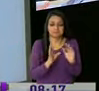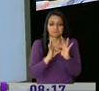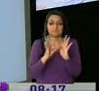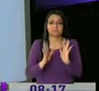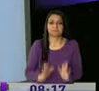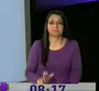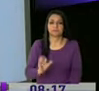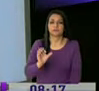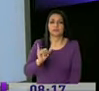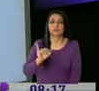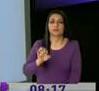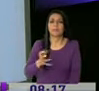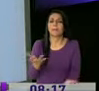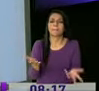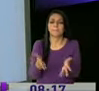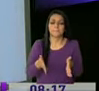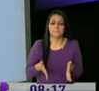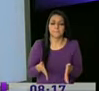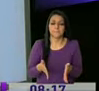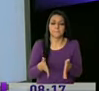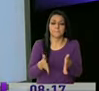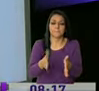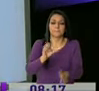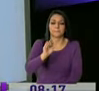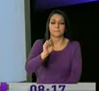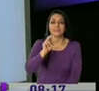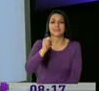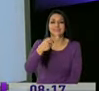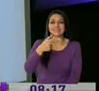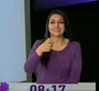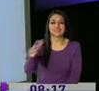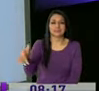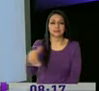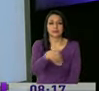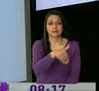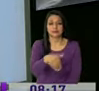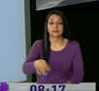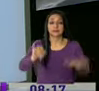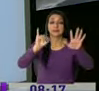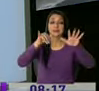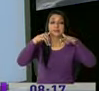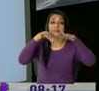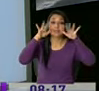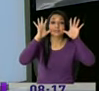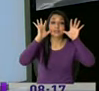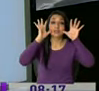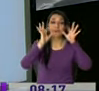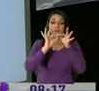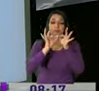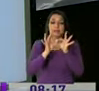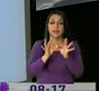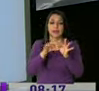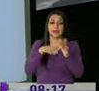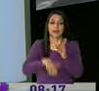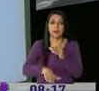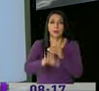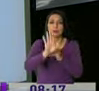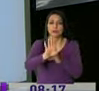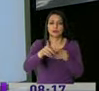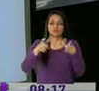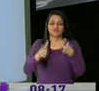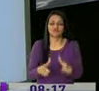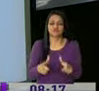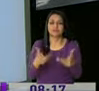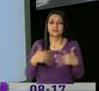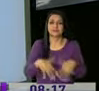Ella está en la calle Manuel María Sánchez, 16 de diciembre, para informar el arreglo definitivo del socavón de ese hueco tamaño